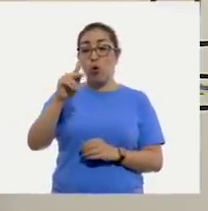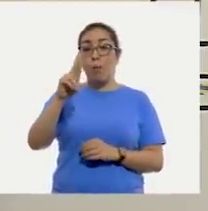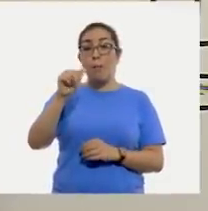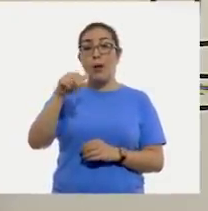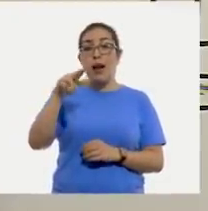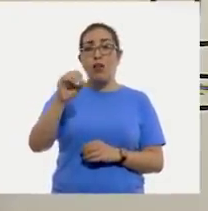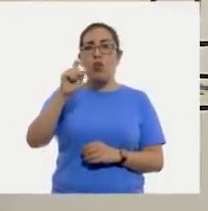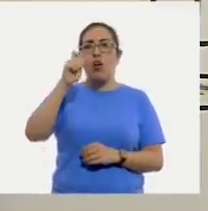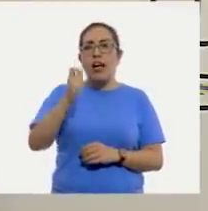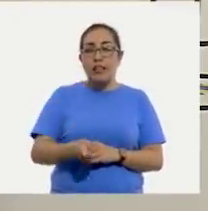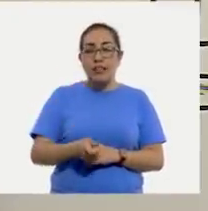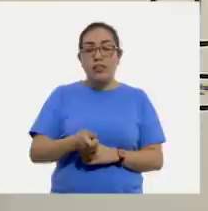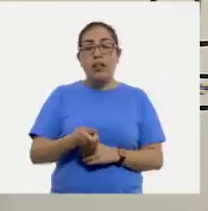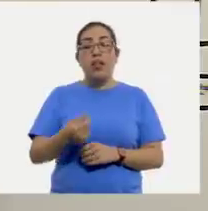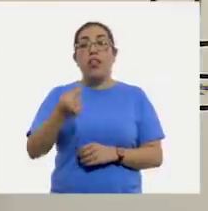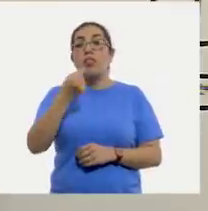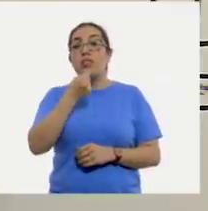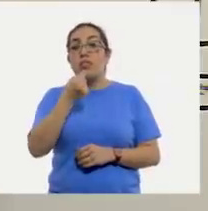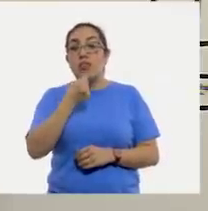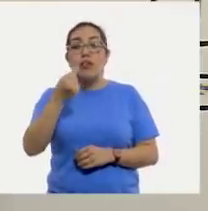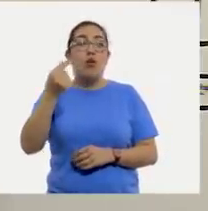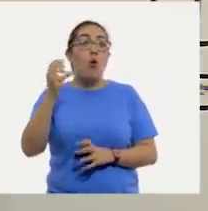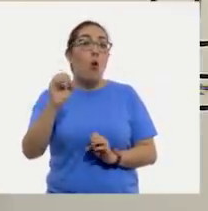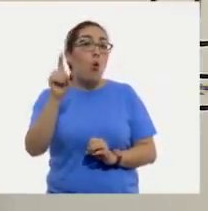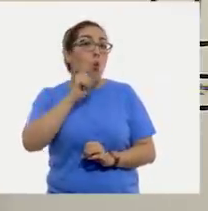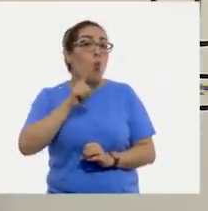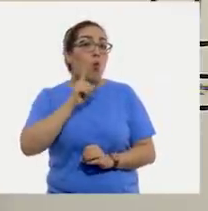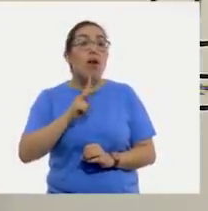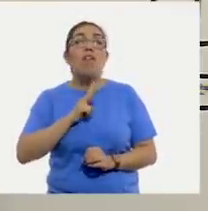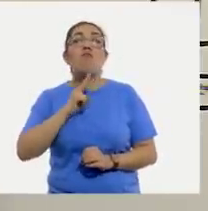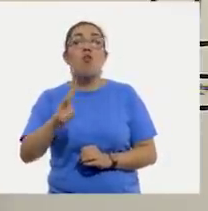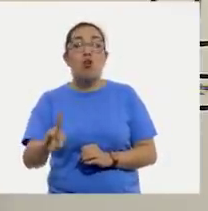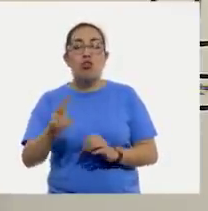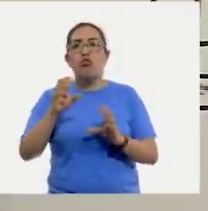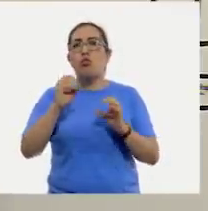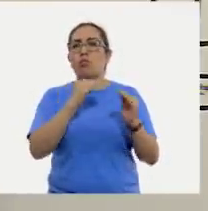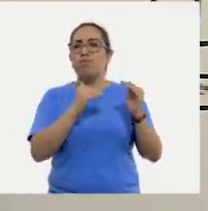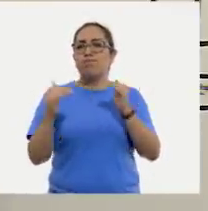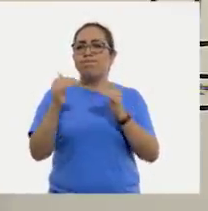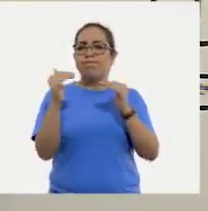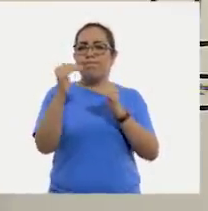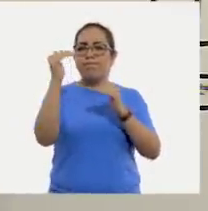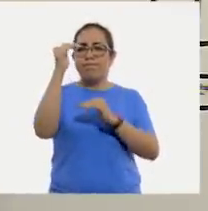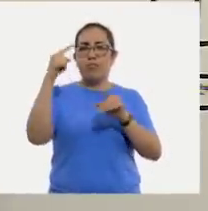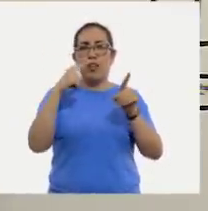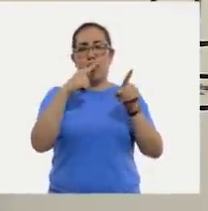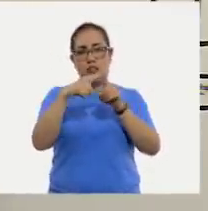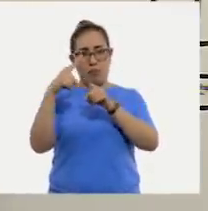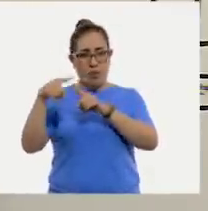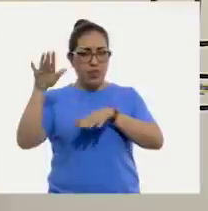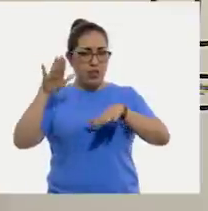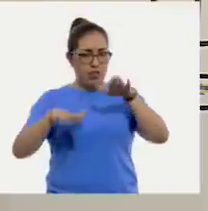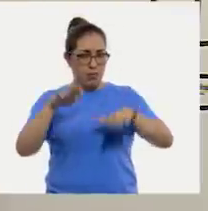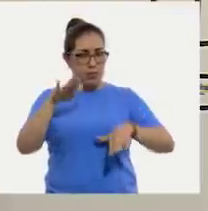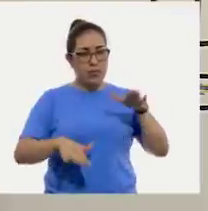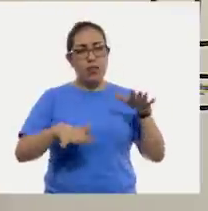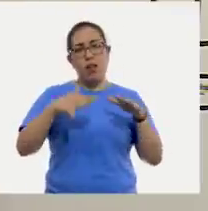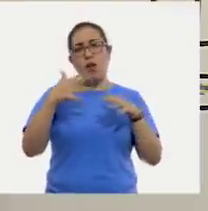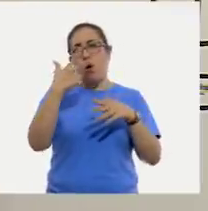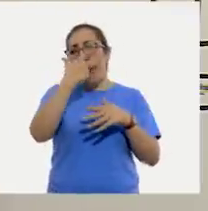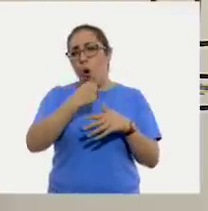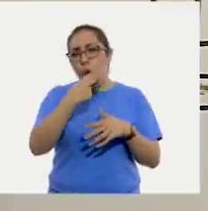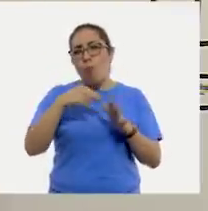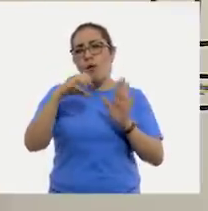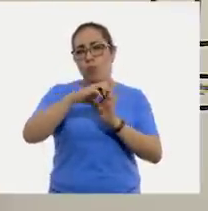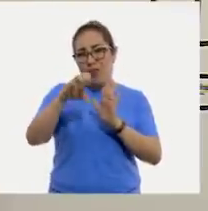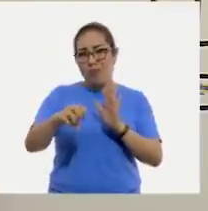más aguda de mujer o de niños, ¿no? La soprano, luego el contralto, el tenor y el bajo, que es la voz más profunda y más grave, ¿no? De los